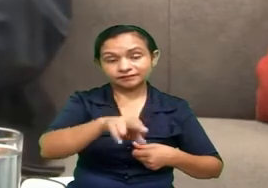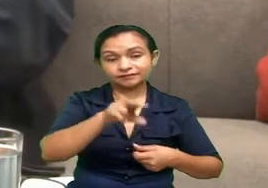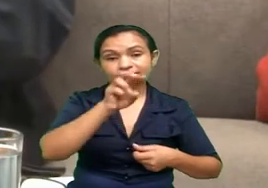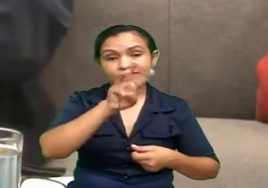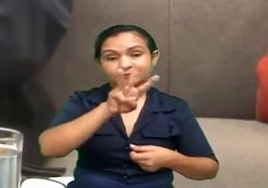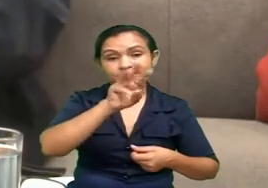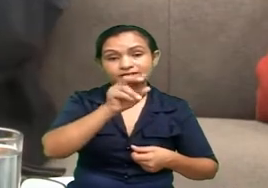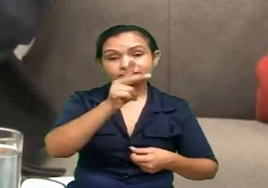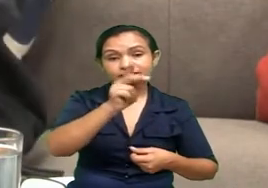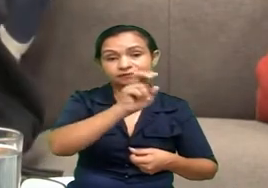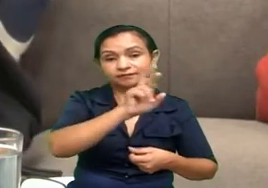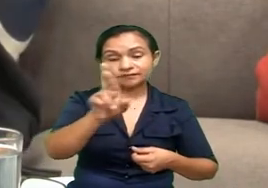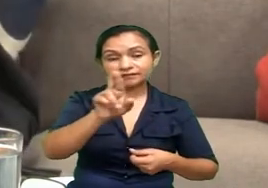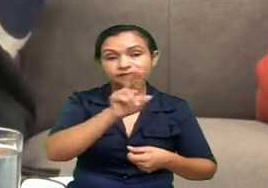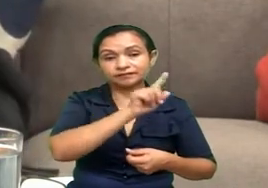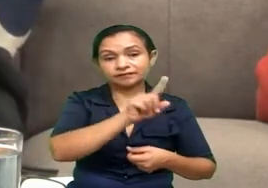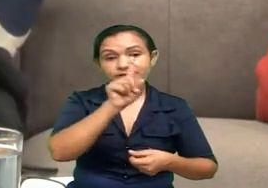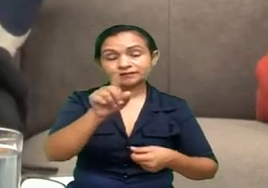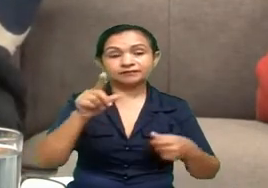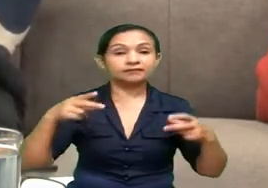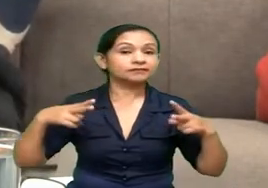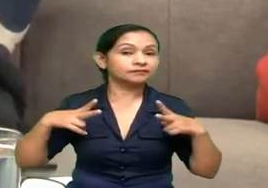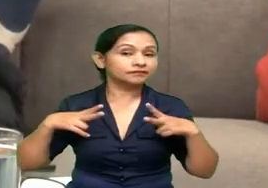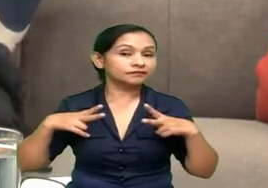Walker, el 11 de abril del